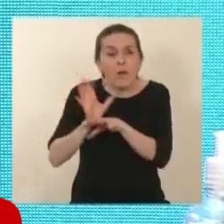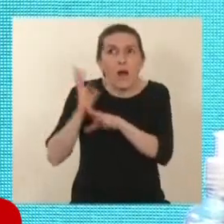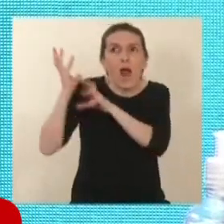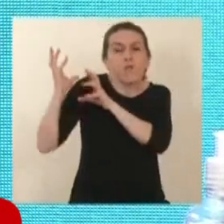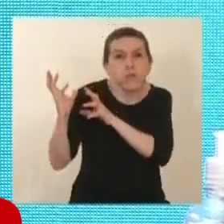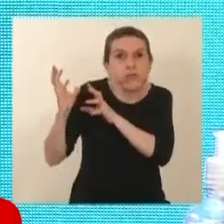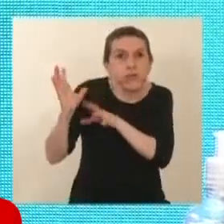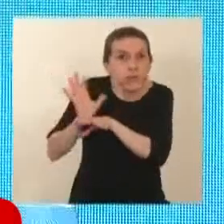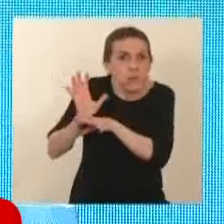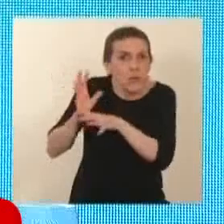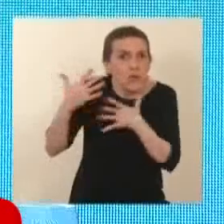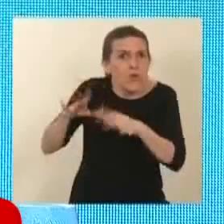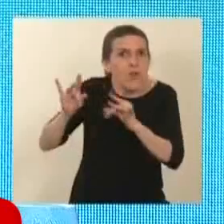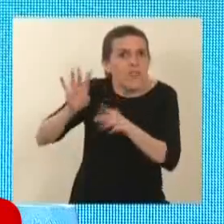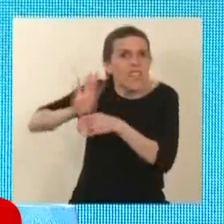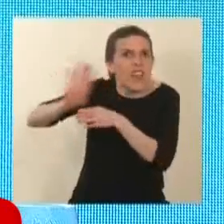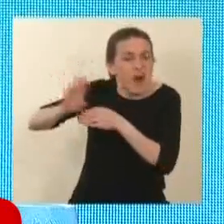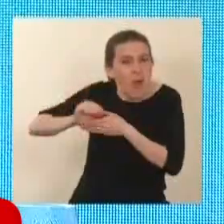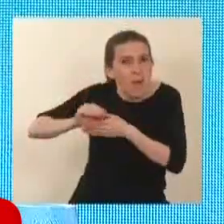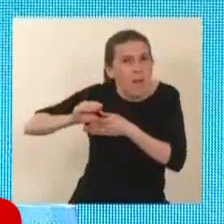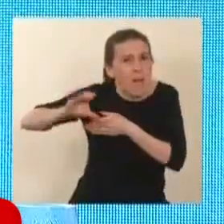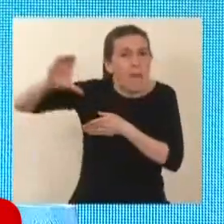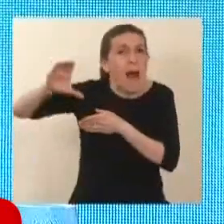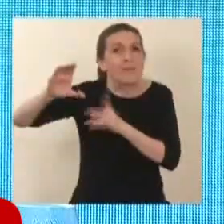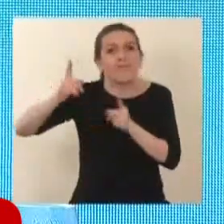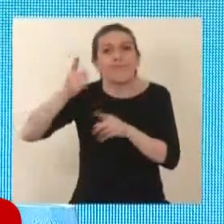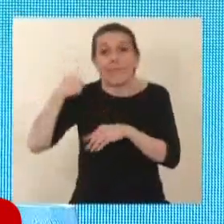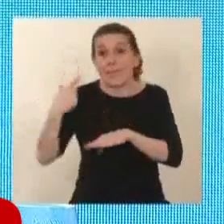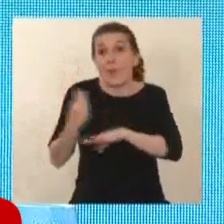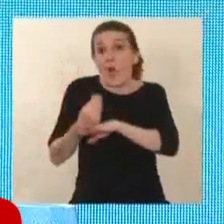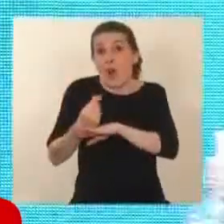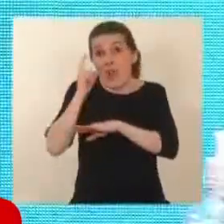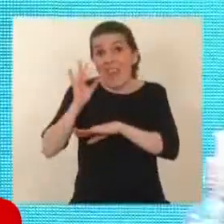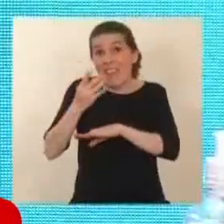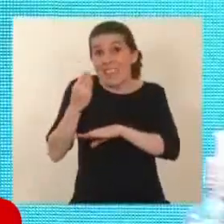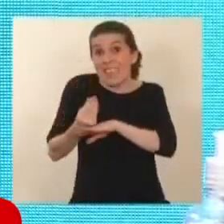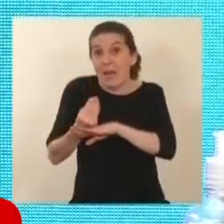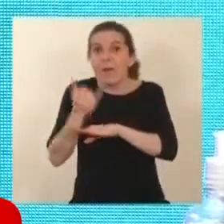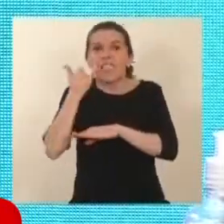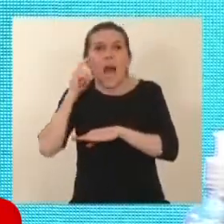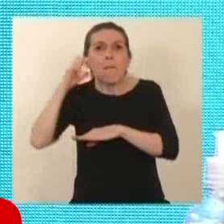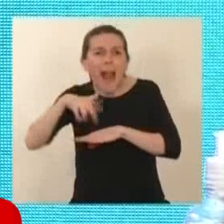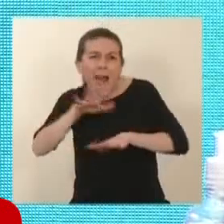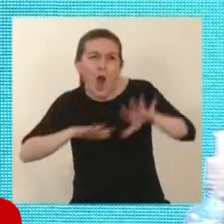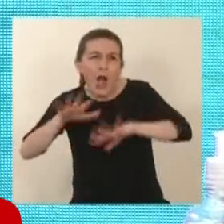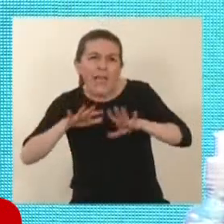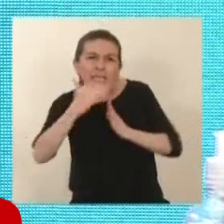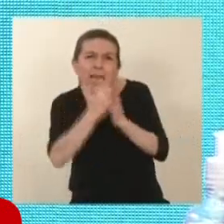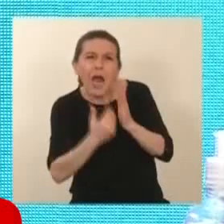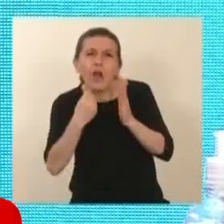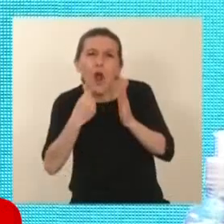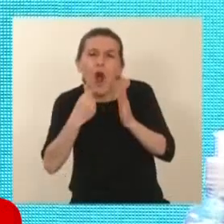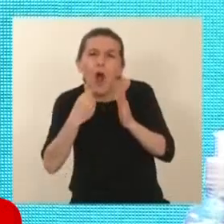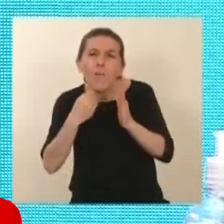insostenible, y fue por ello que desde el día 1 establecimos un proceso de reestructuración de la deuda que